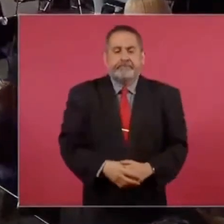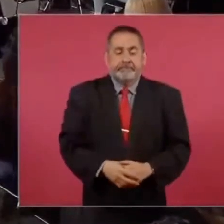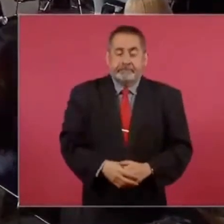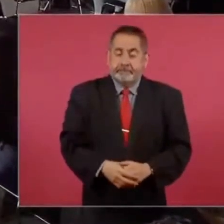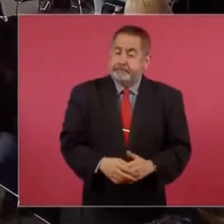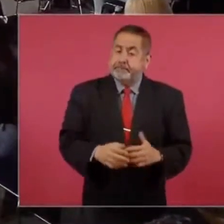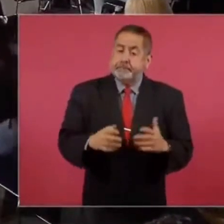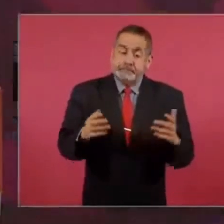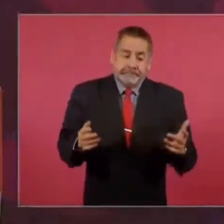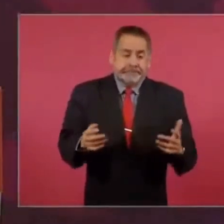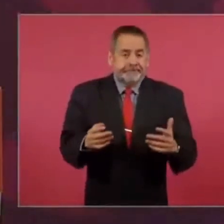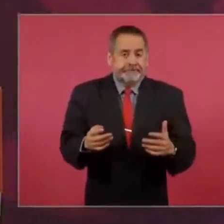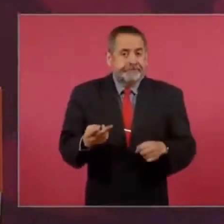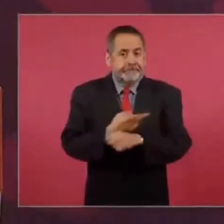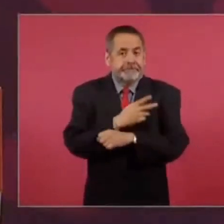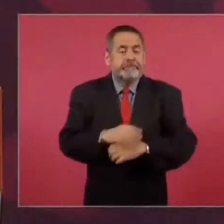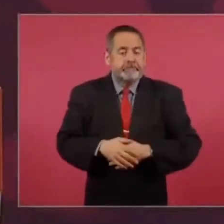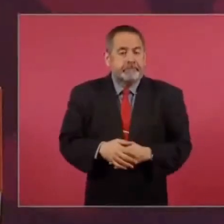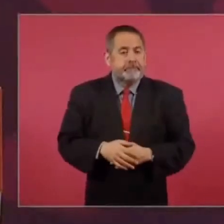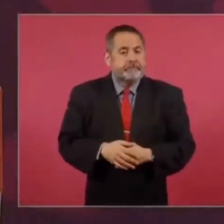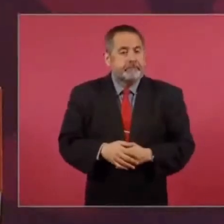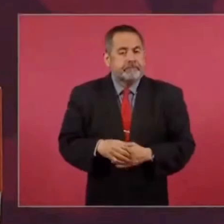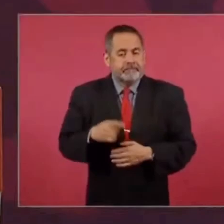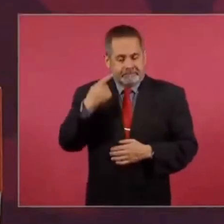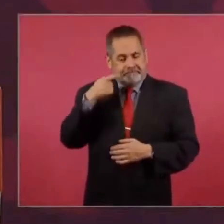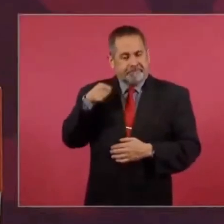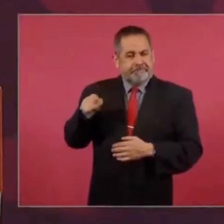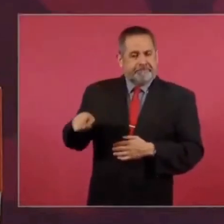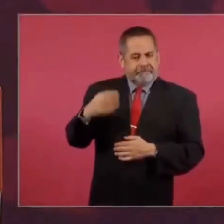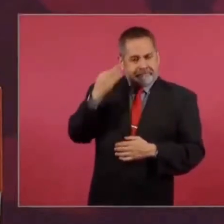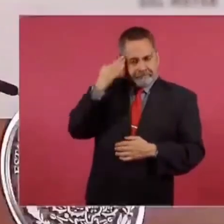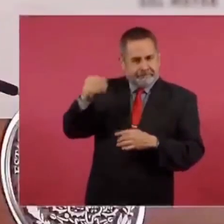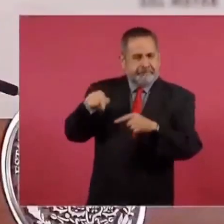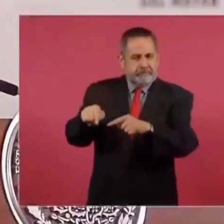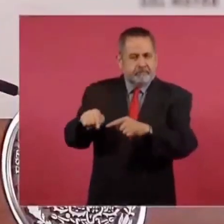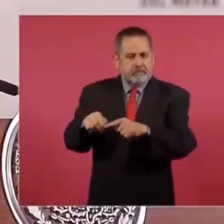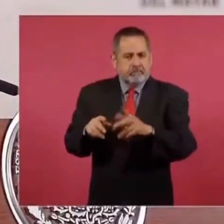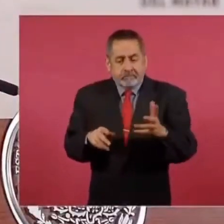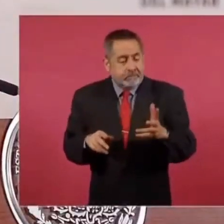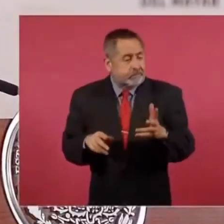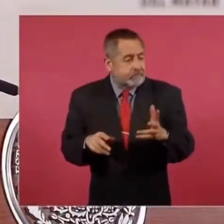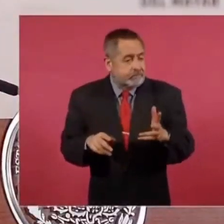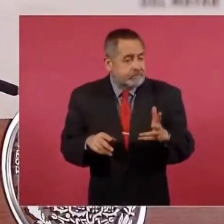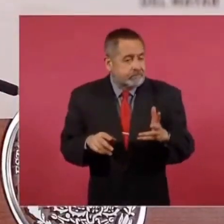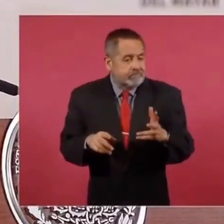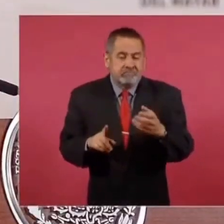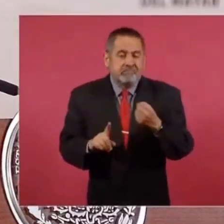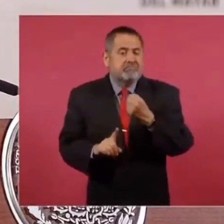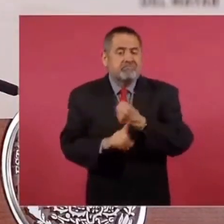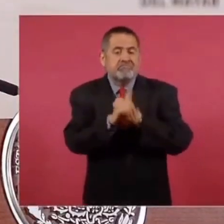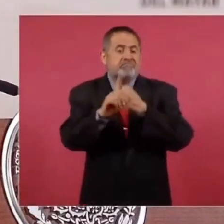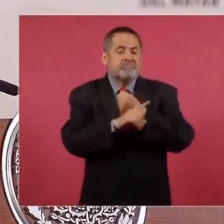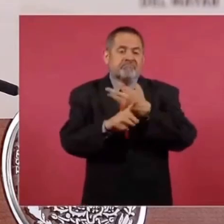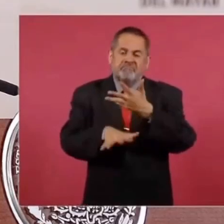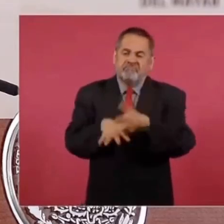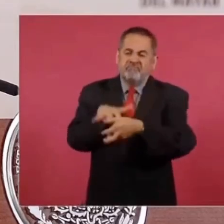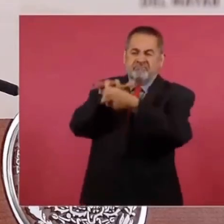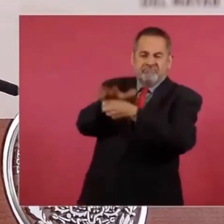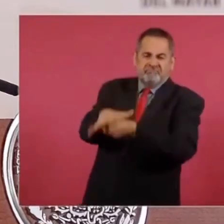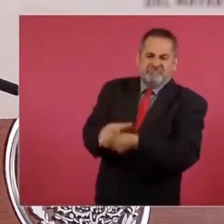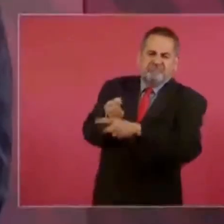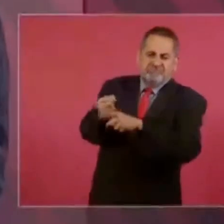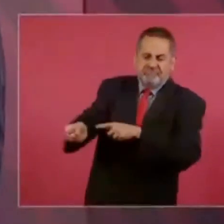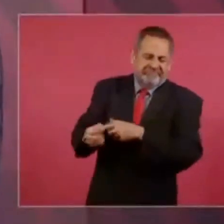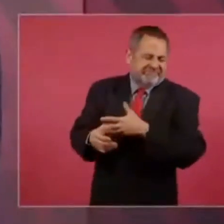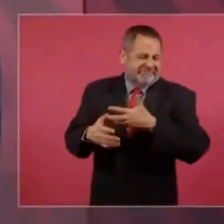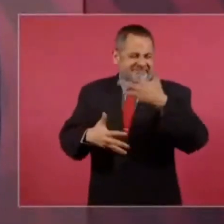era de esperarse, en esta última etapa se desata la represión. Apenas